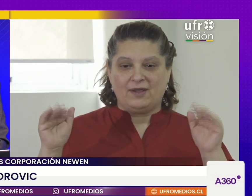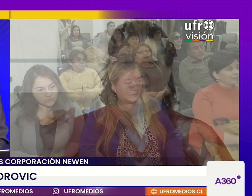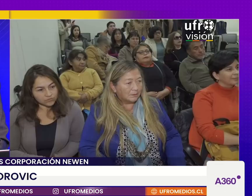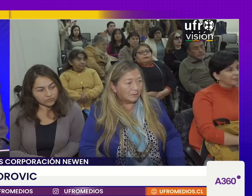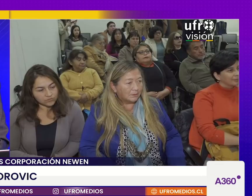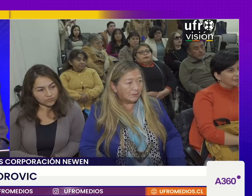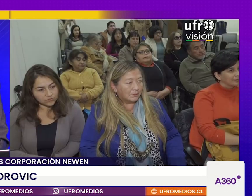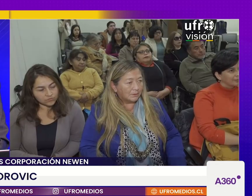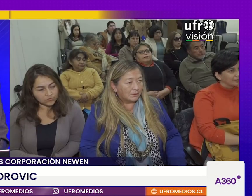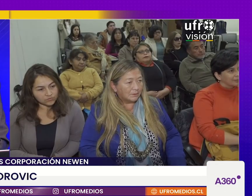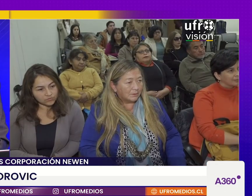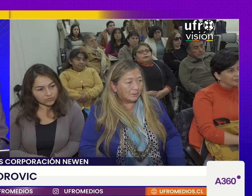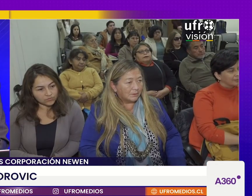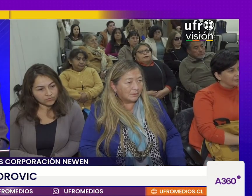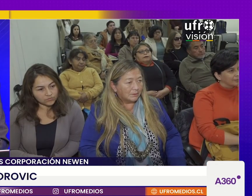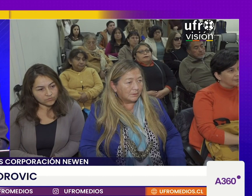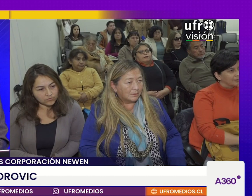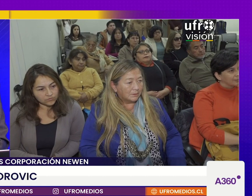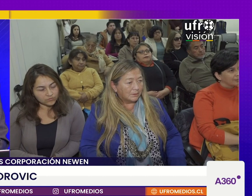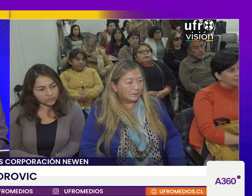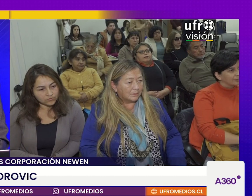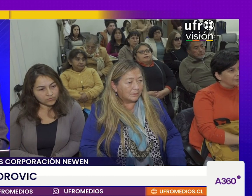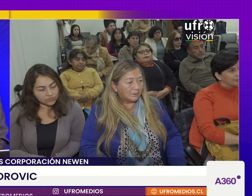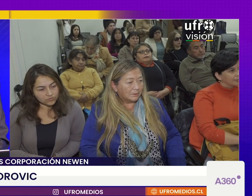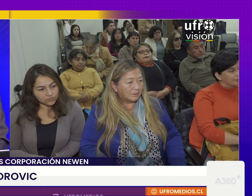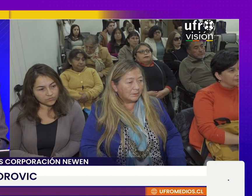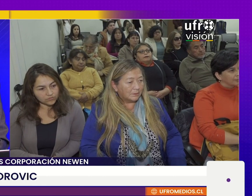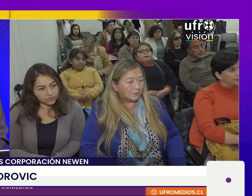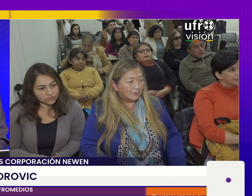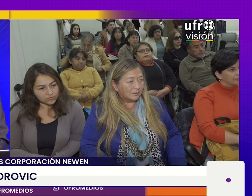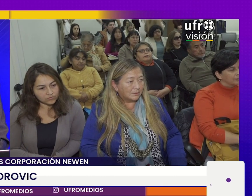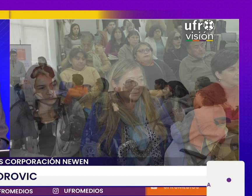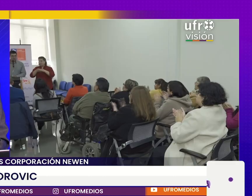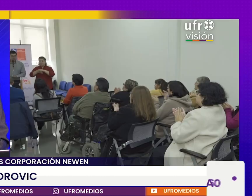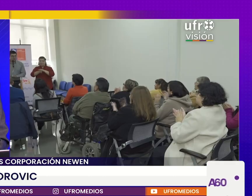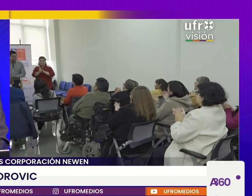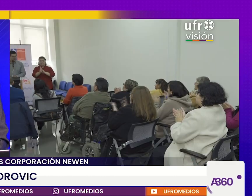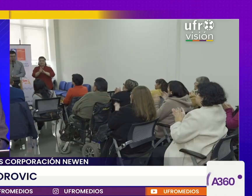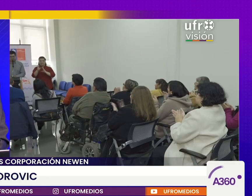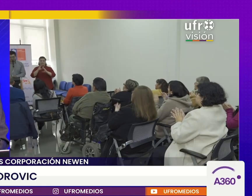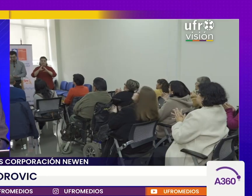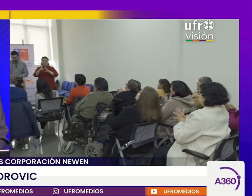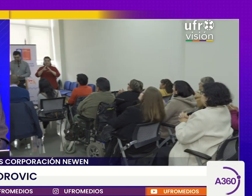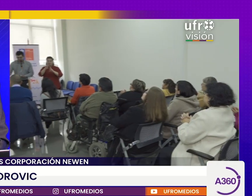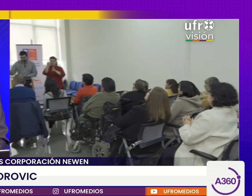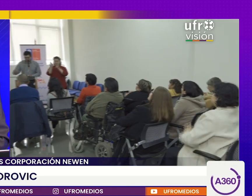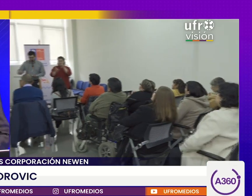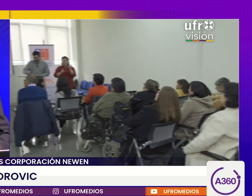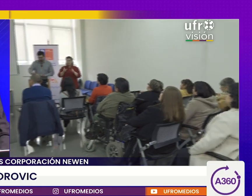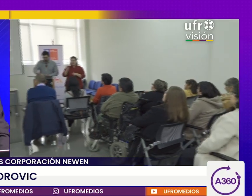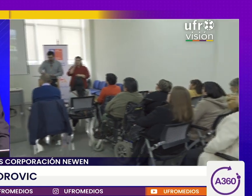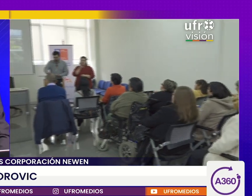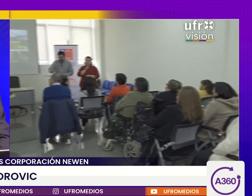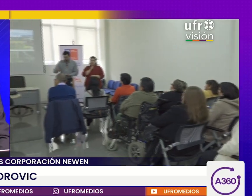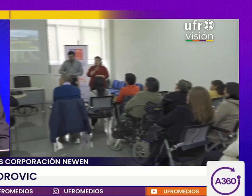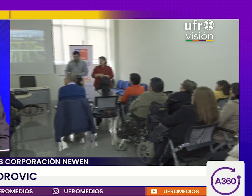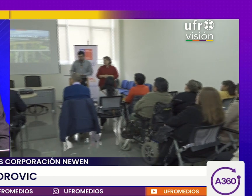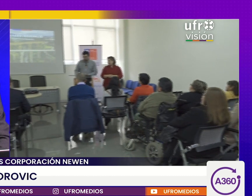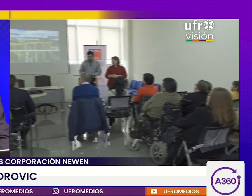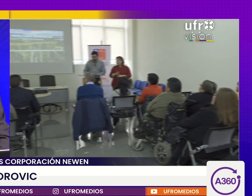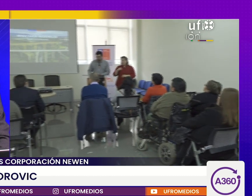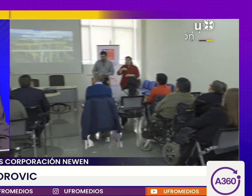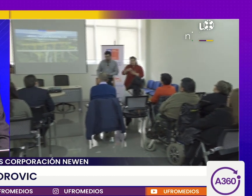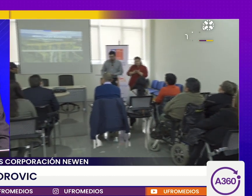si la discapacidad se produce porque la sociedad es la que limita tanto el acceso arquitectónico como el acceso a la información,